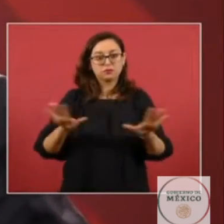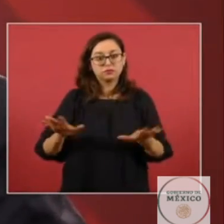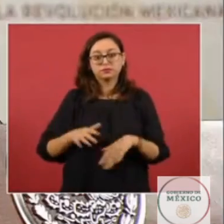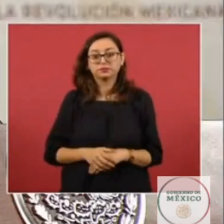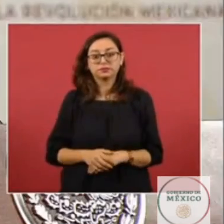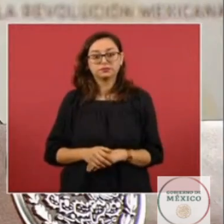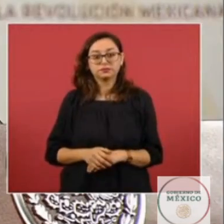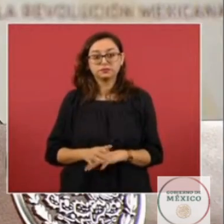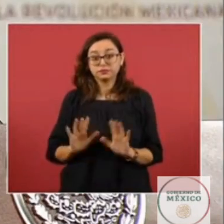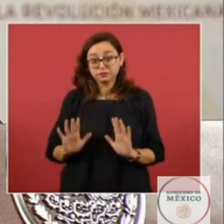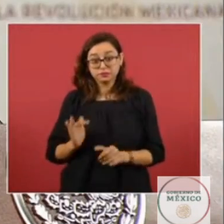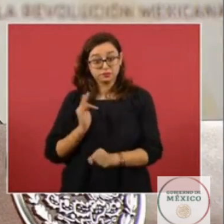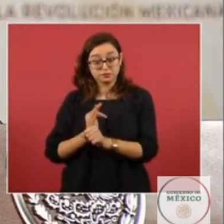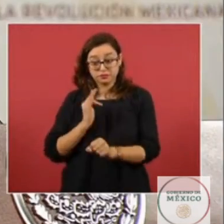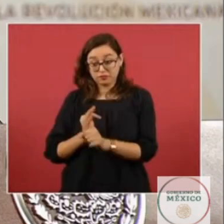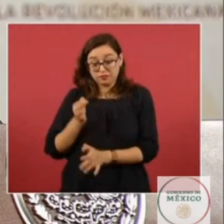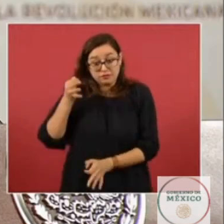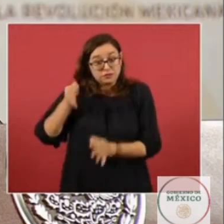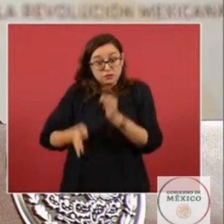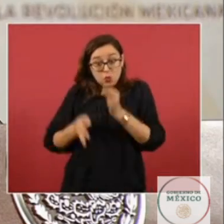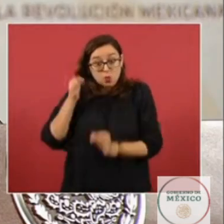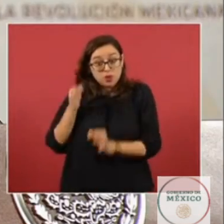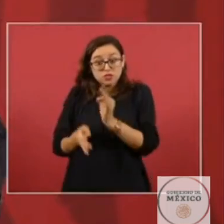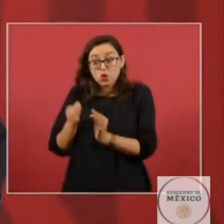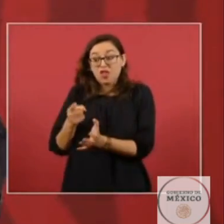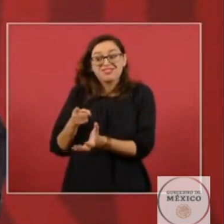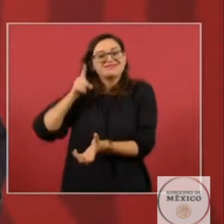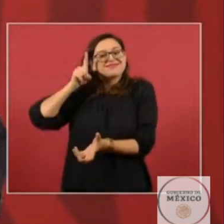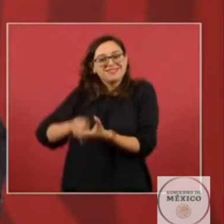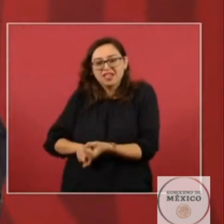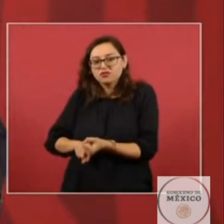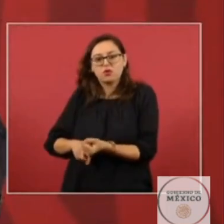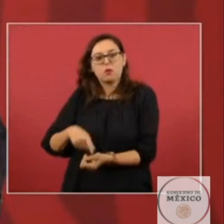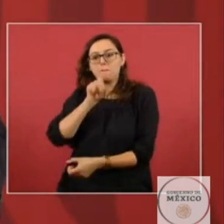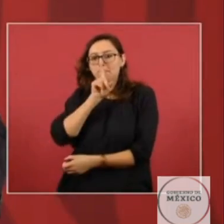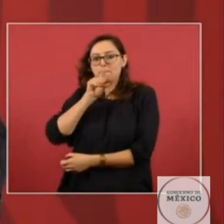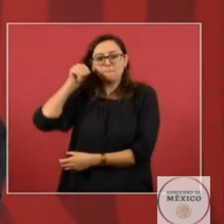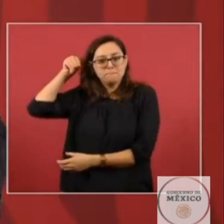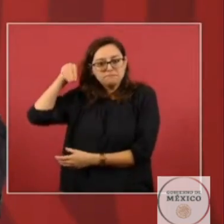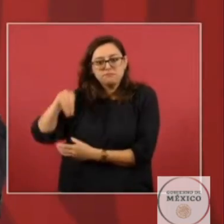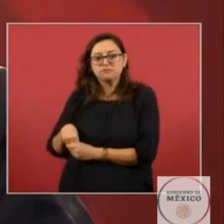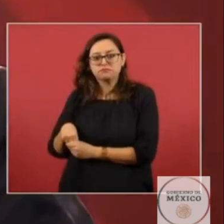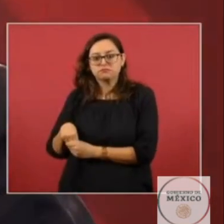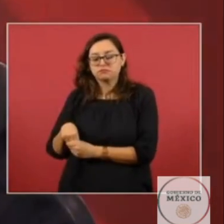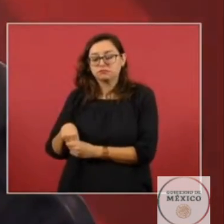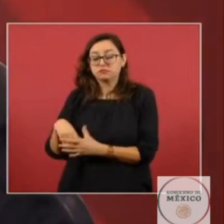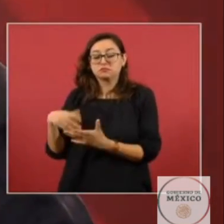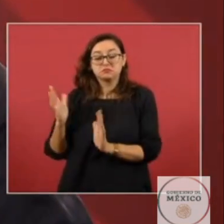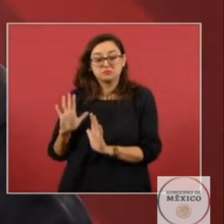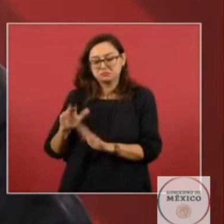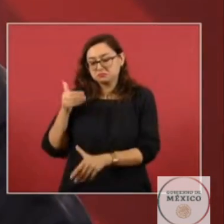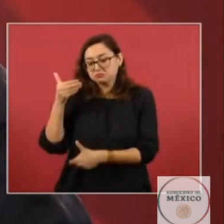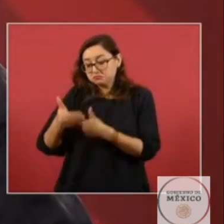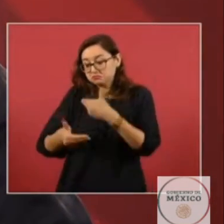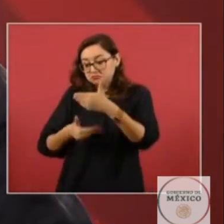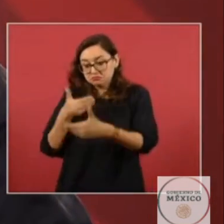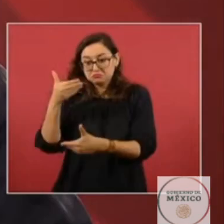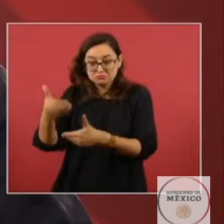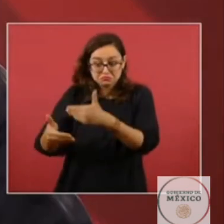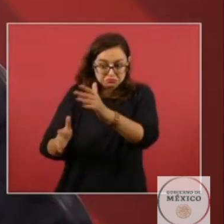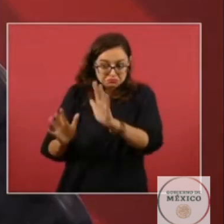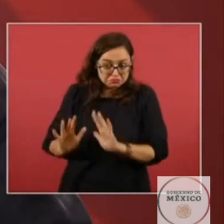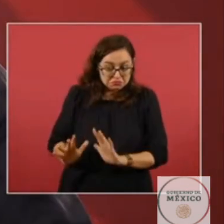porque hay algunos países que no están en la ONU porque no están ahí, ¿no? Sí, pero son economías.